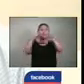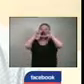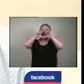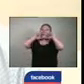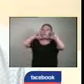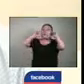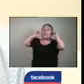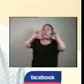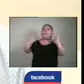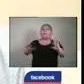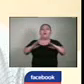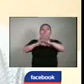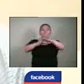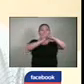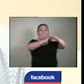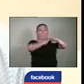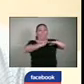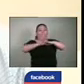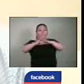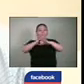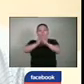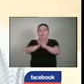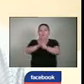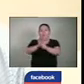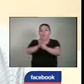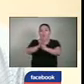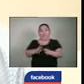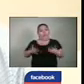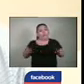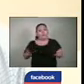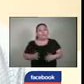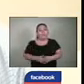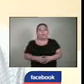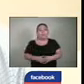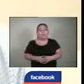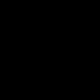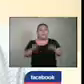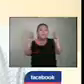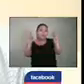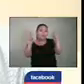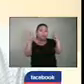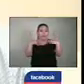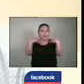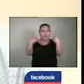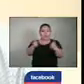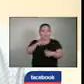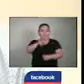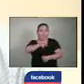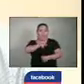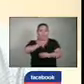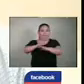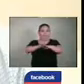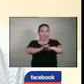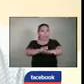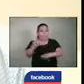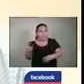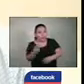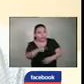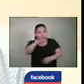mascarilla para evitar contagios en el nivel sanitario y en el personal que elabora en estas